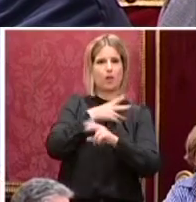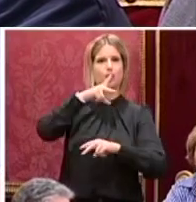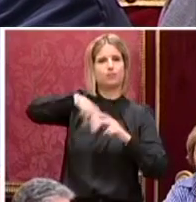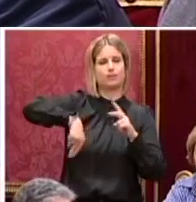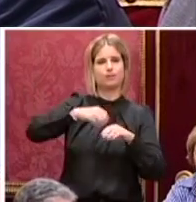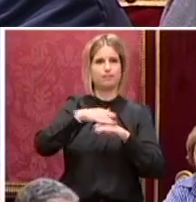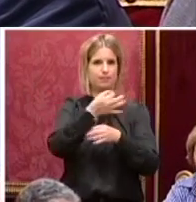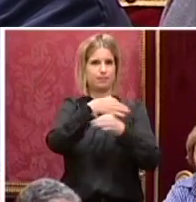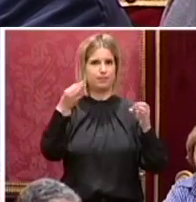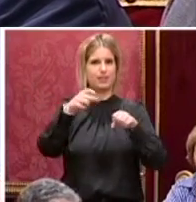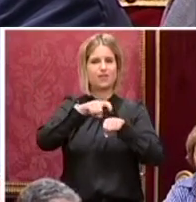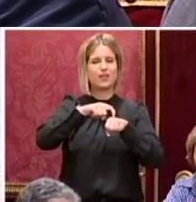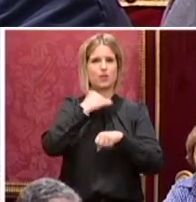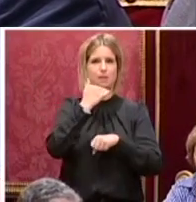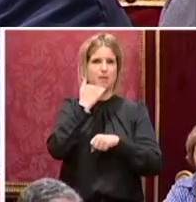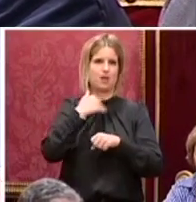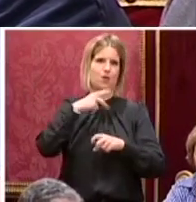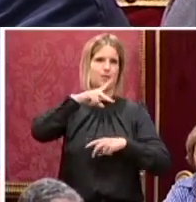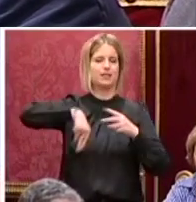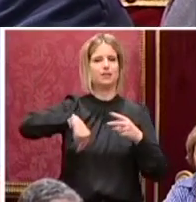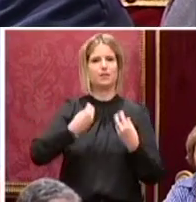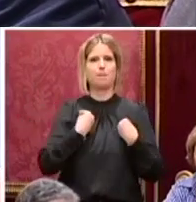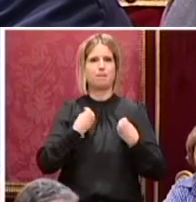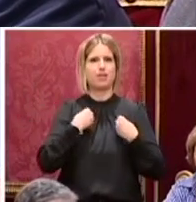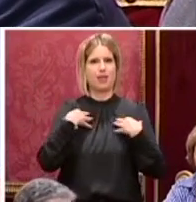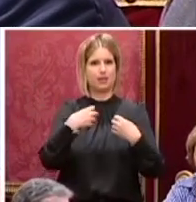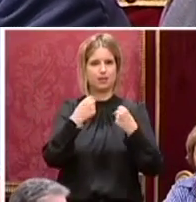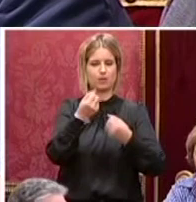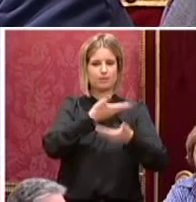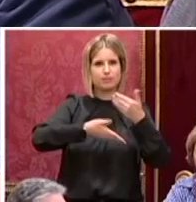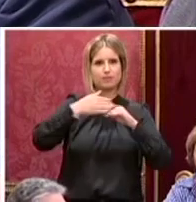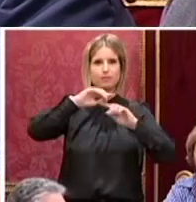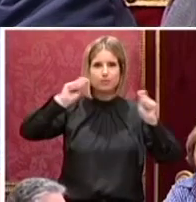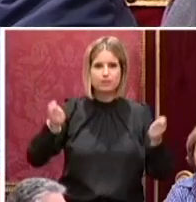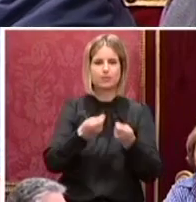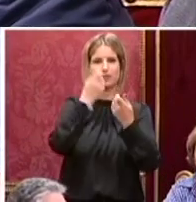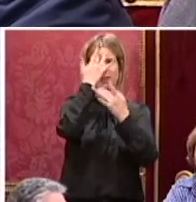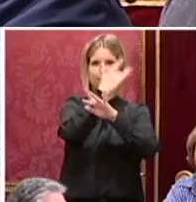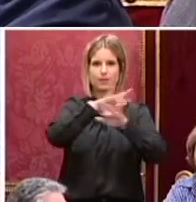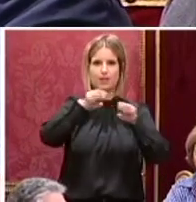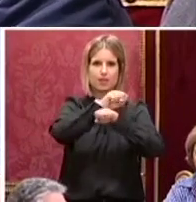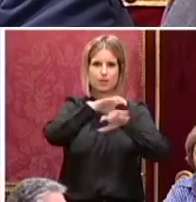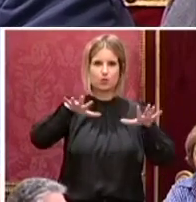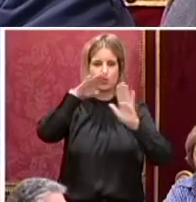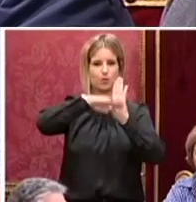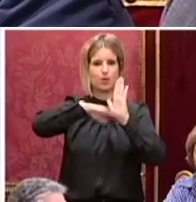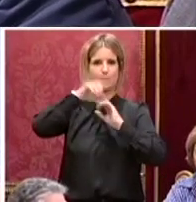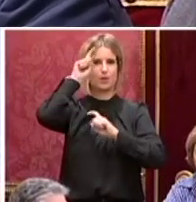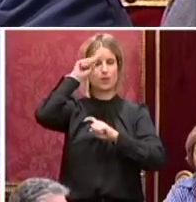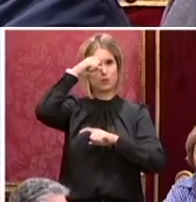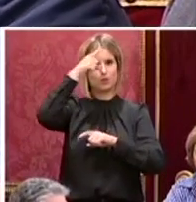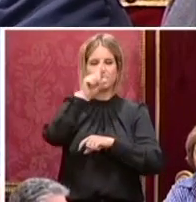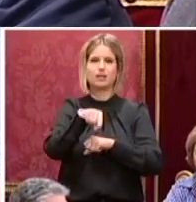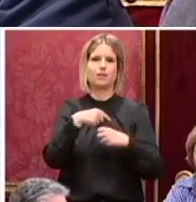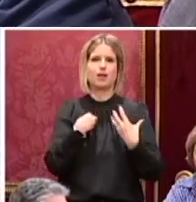adecuada prevención de los factores de riesgo y un estilo de vida saludable, colaborando en campañas de difusión, programas educativos y culturales y, por